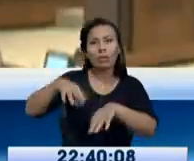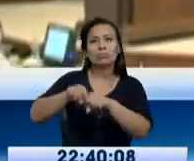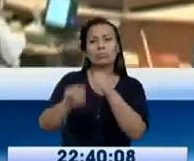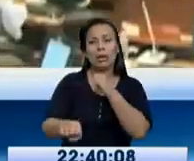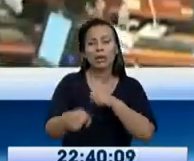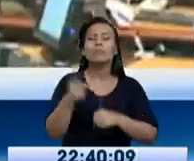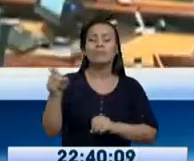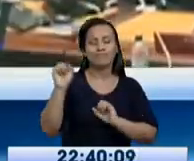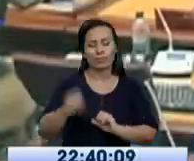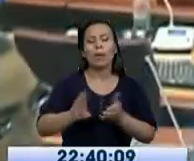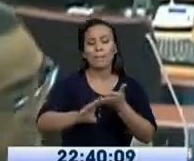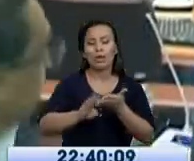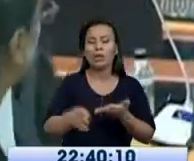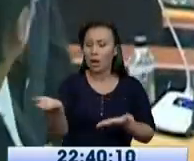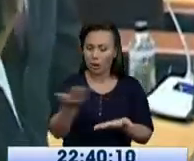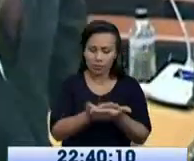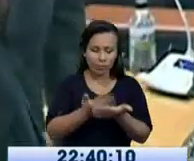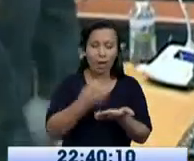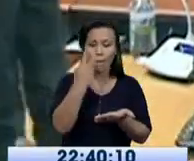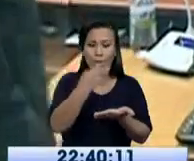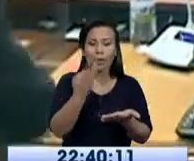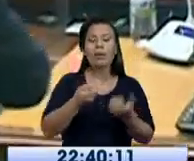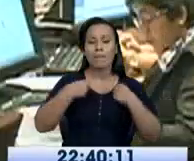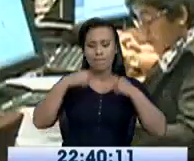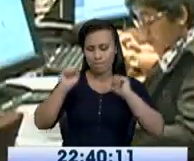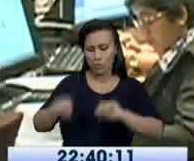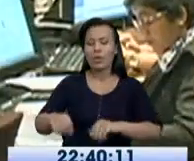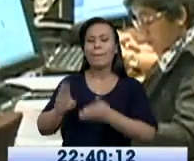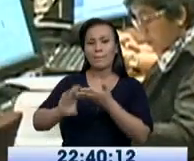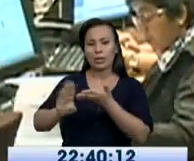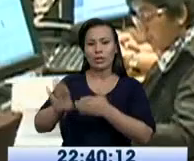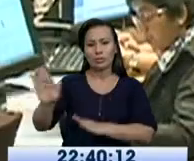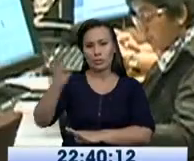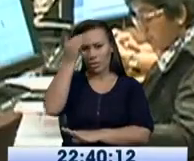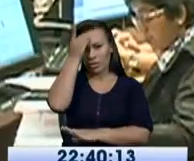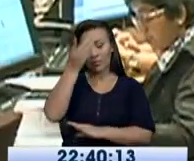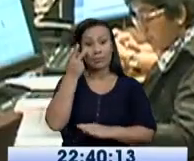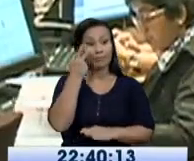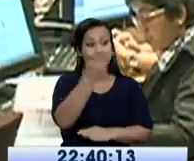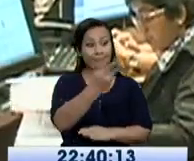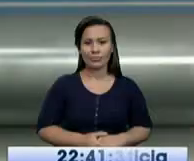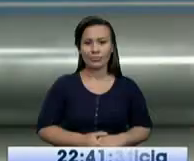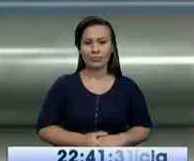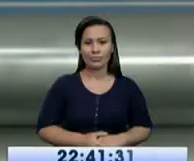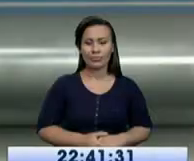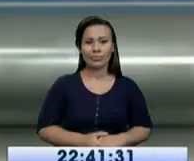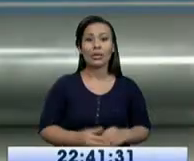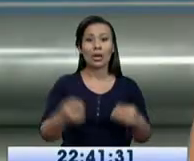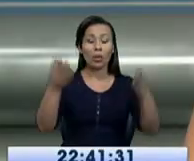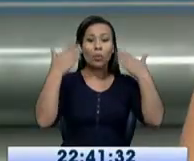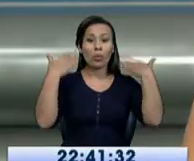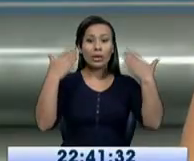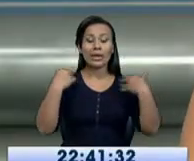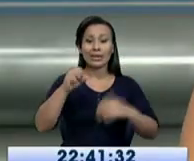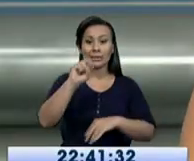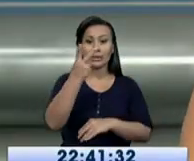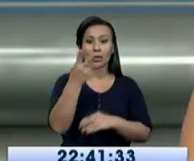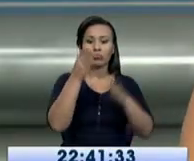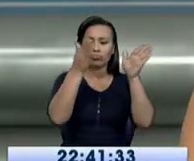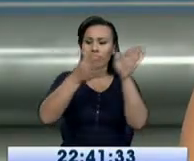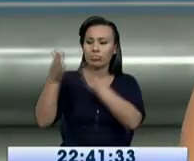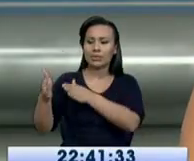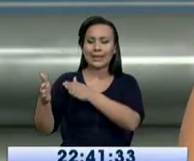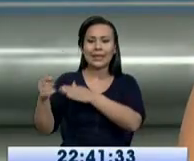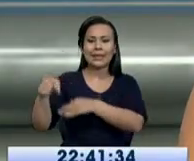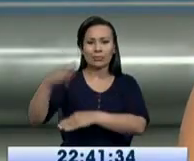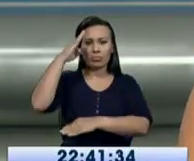registro oficial, los plazos para aplicar las remisiones arrancan. Informó Javier Gallo. En Guayaquil, la segunda división del ejército